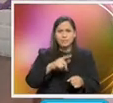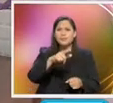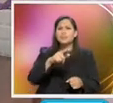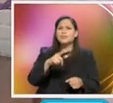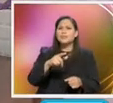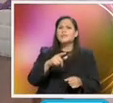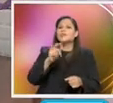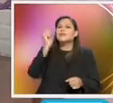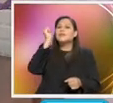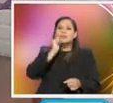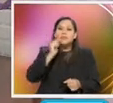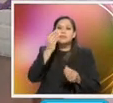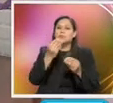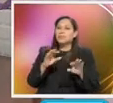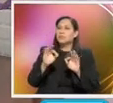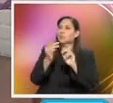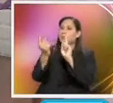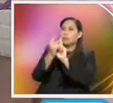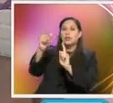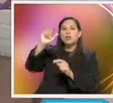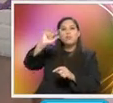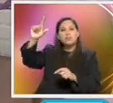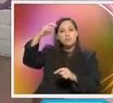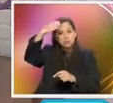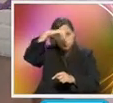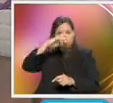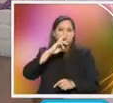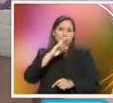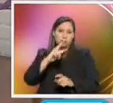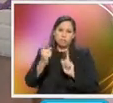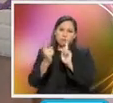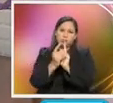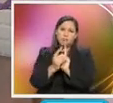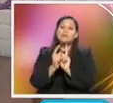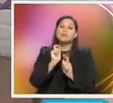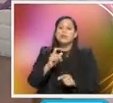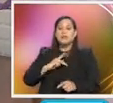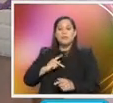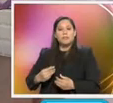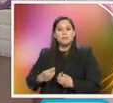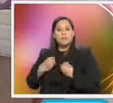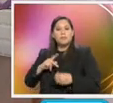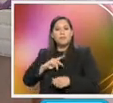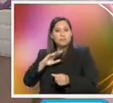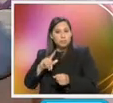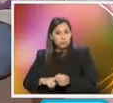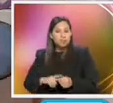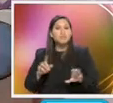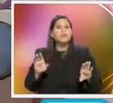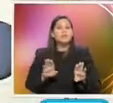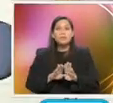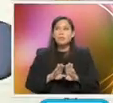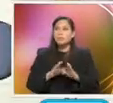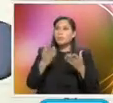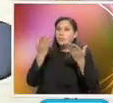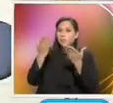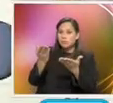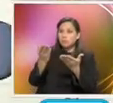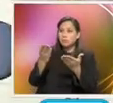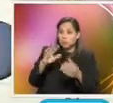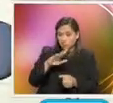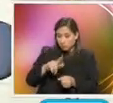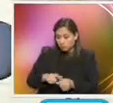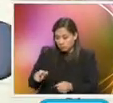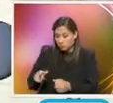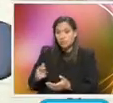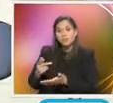es siempre consultar a un profesional y más cuando se trata pues, de la vida de tu mascota y de cómo va a impactar esta